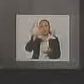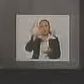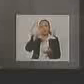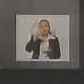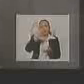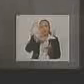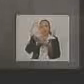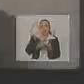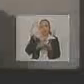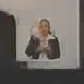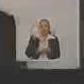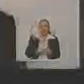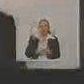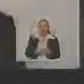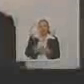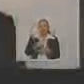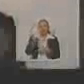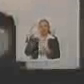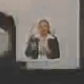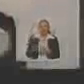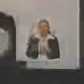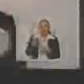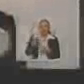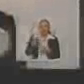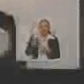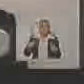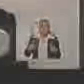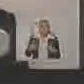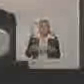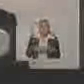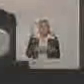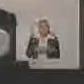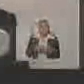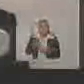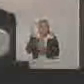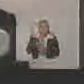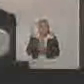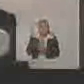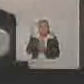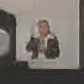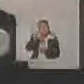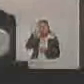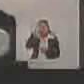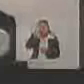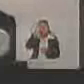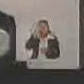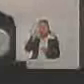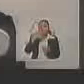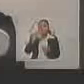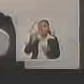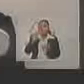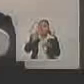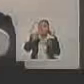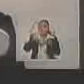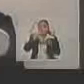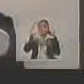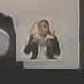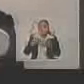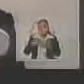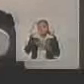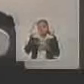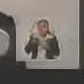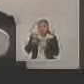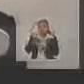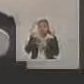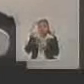tiempo. Adelante. Vecinas, vecinos, los invito a conocer mi propuesta integral de seguridad. Está en mi página de